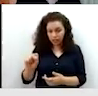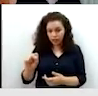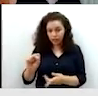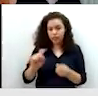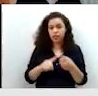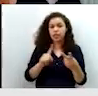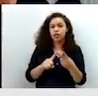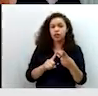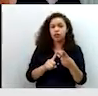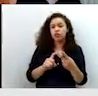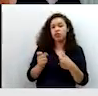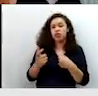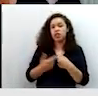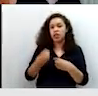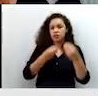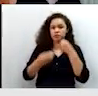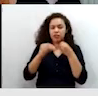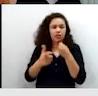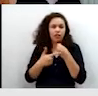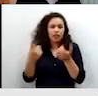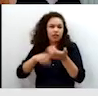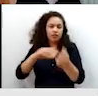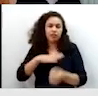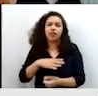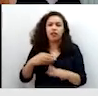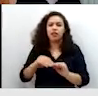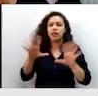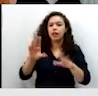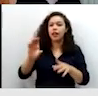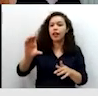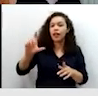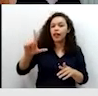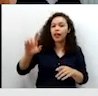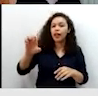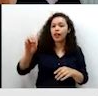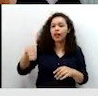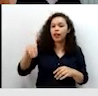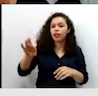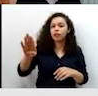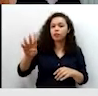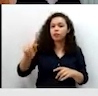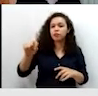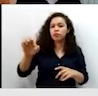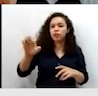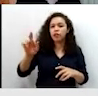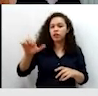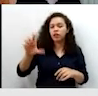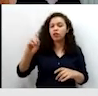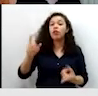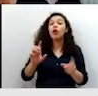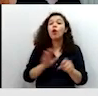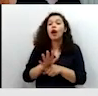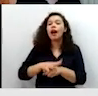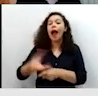metabolitos que puede tener este tipo de alimento. Un ejemplo claro es el clenbuterol. que se presenta en la carne.